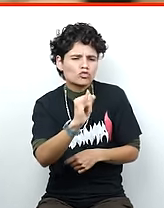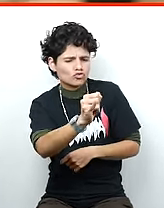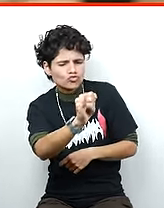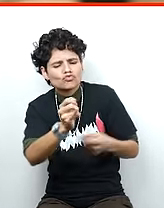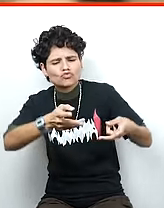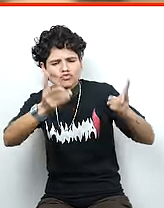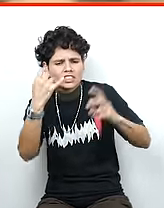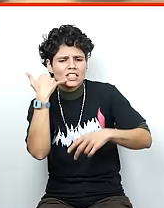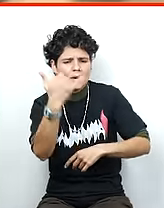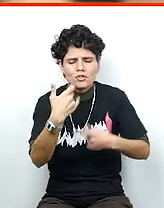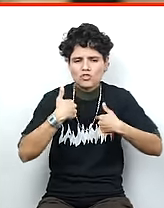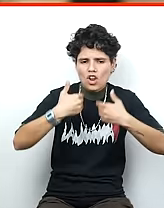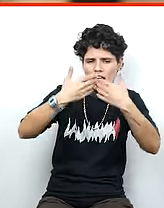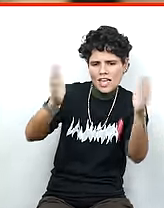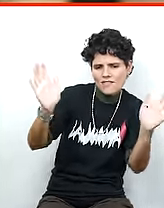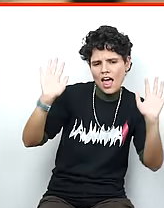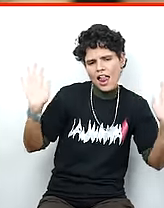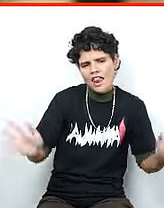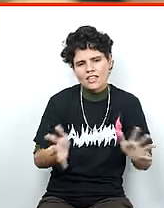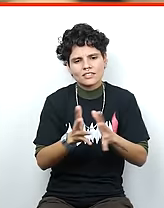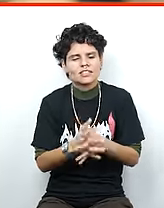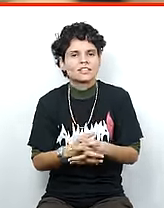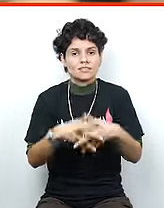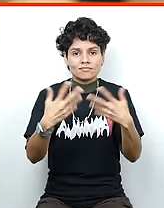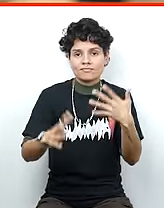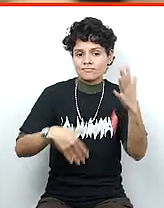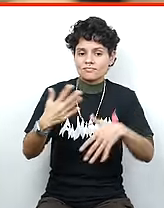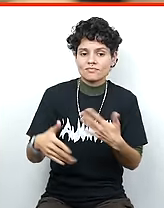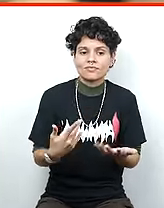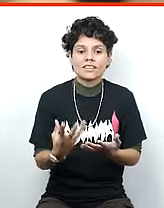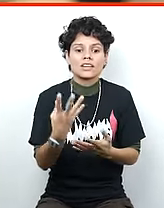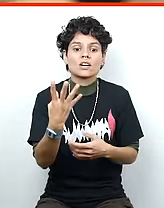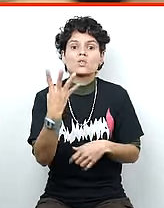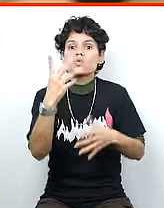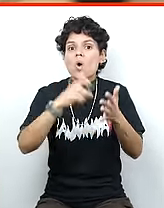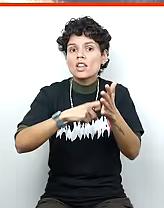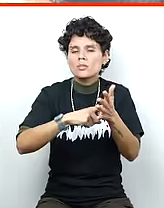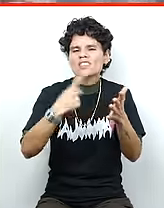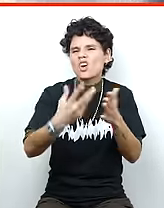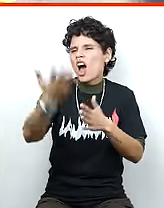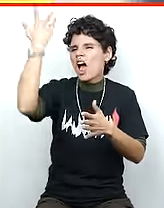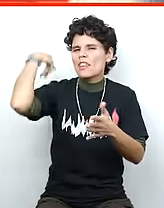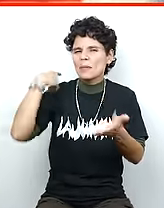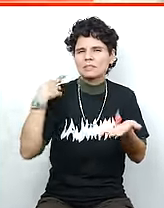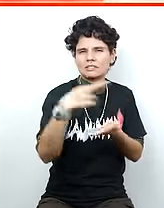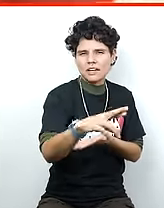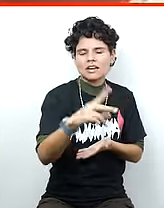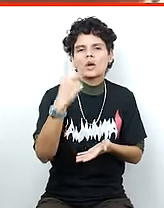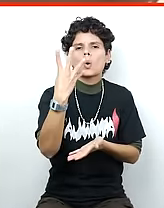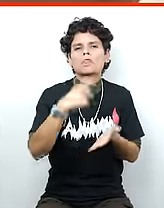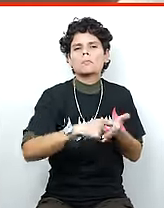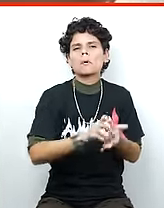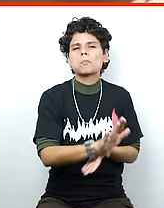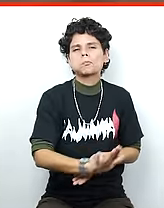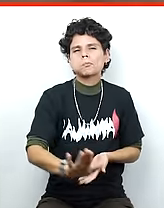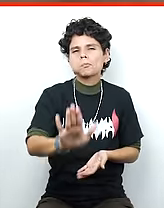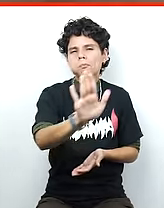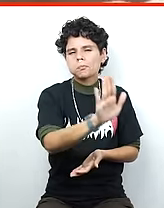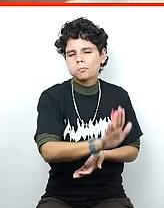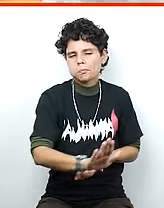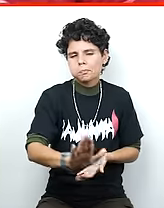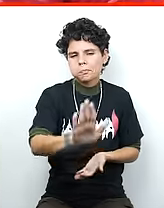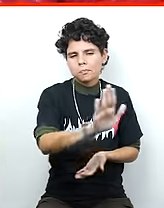todo, y tú me dijiste, llame nomás, y así es libre, y después que había pasado mi mensaje como 4 meses, 5 meses, mi mensaje ahí, sí.